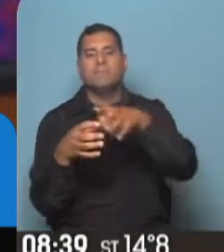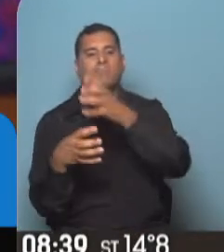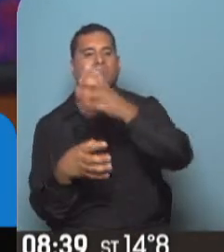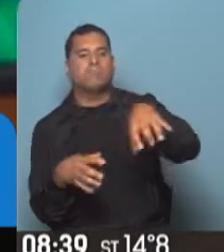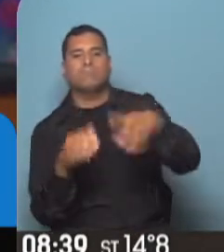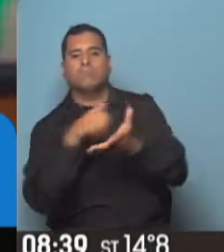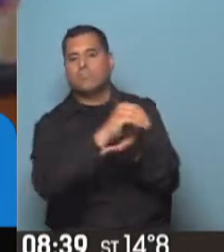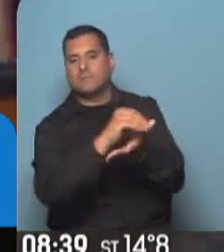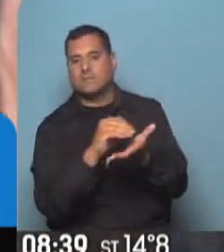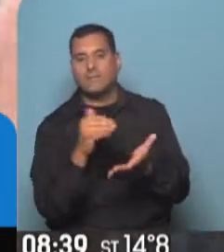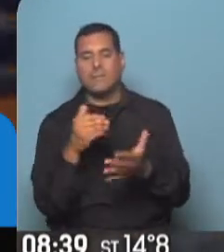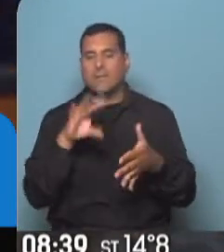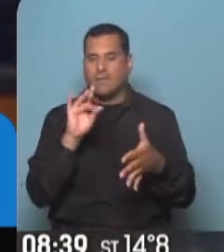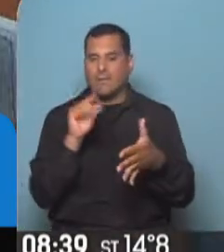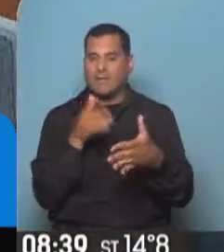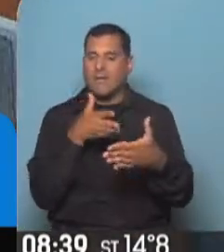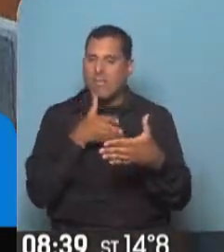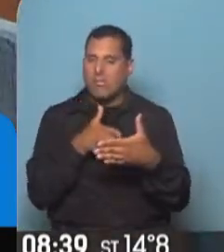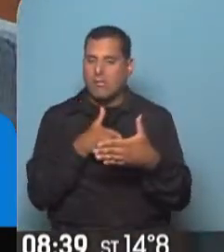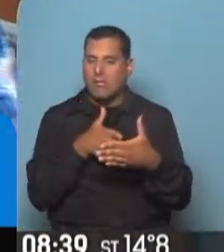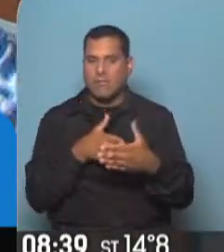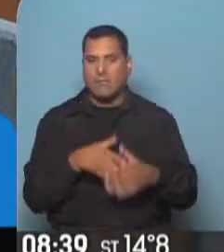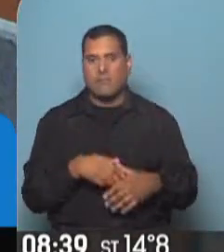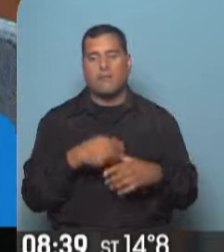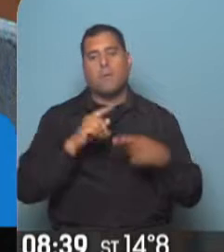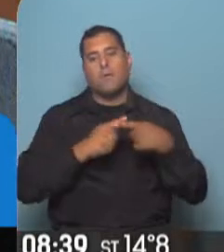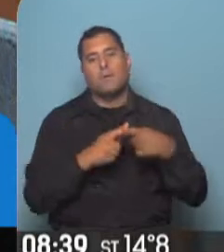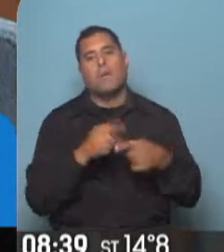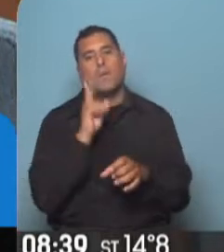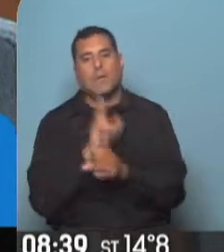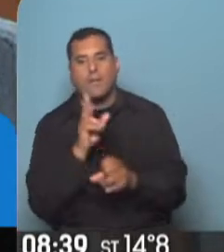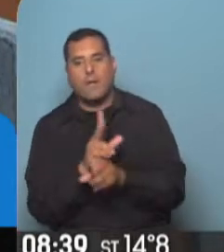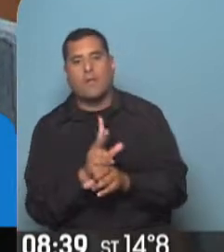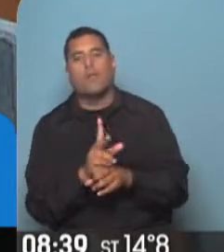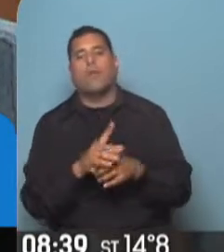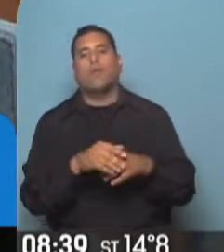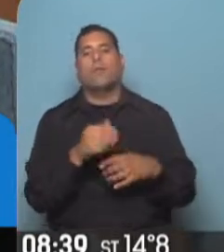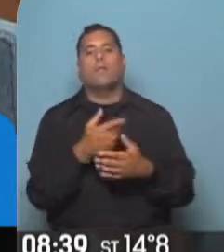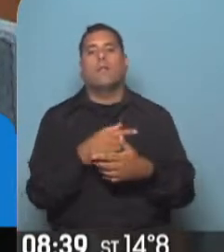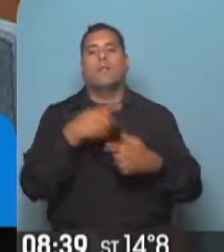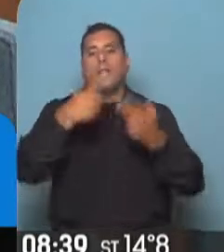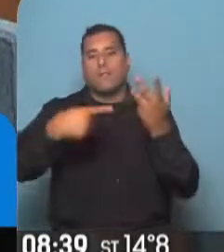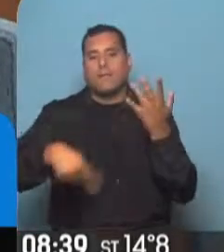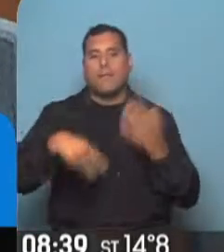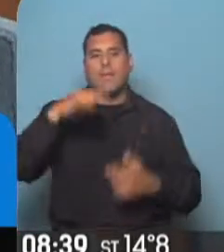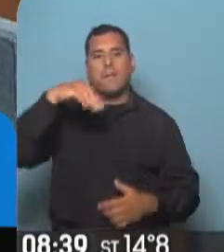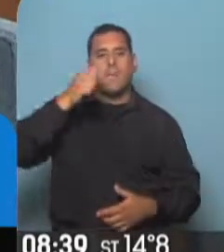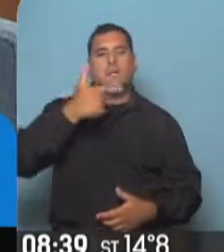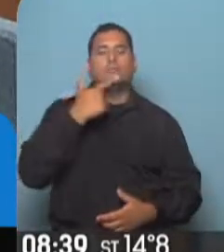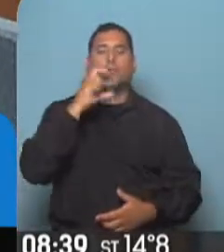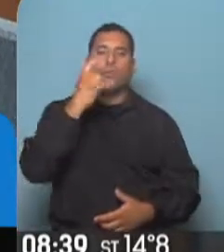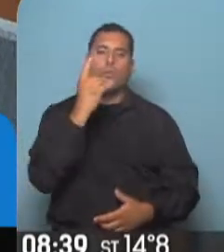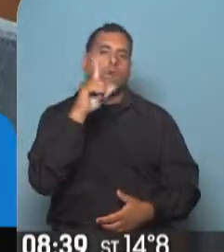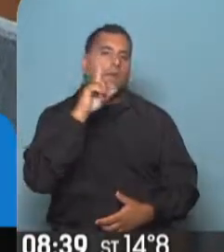destrabar de la unt un tema políticas de cuidado derechos sexuales diversidad de diversidad de masculinidad es no hay una